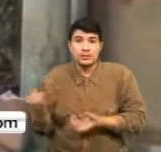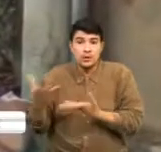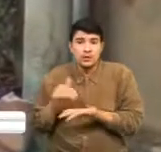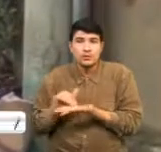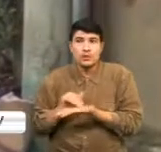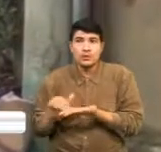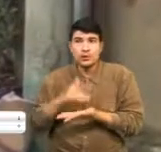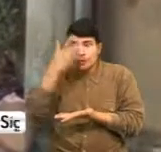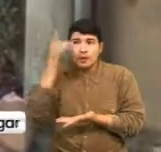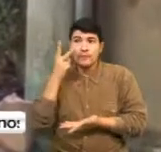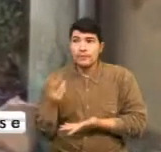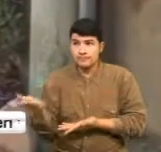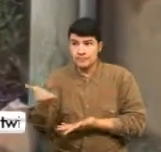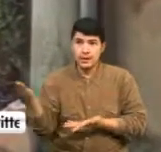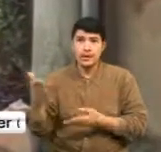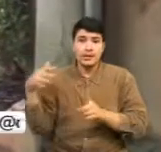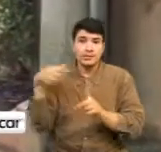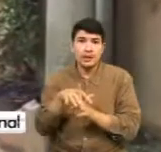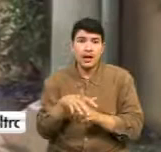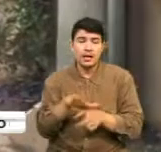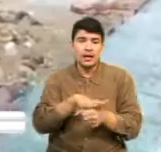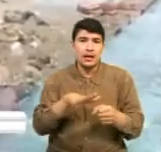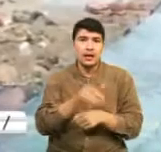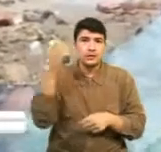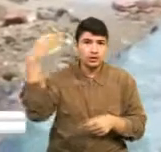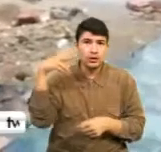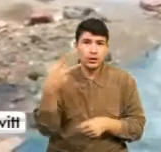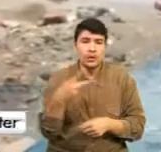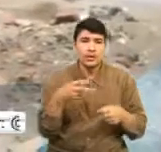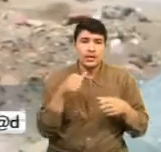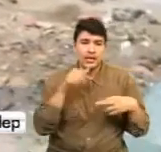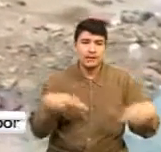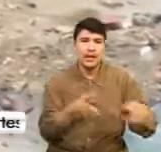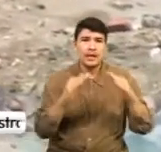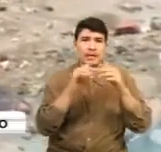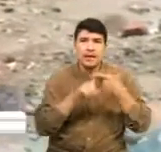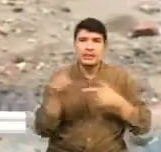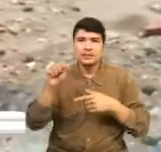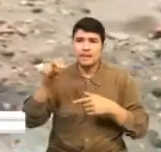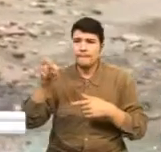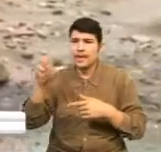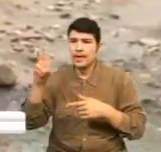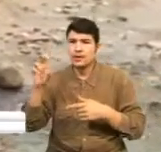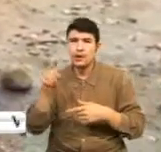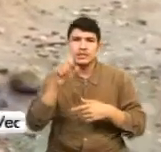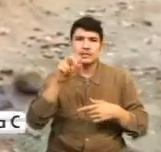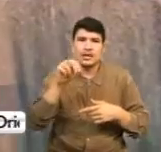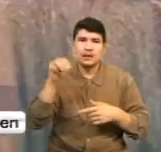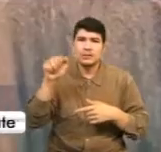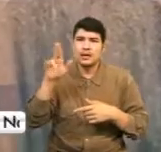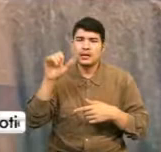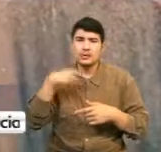baja. Y obviamente los barrios más afectados van a ser El Sol 2, Quebrada de La Iglesia, San Pedro y San Martín. De manera que yo les solicito a los señores